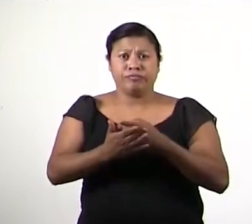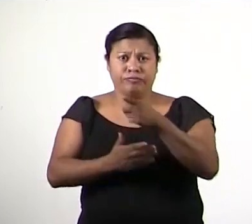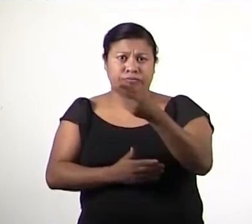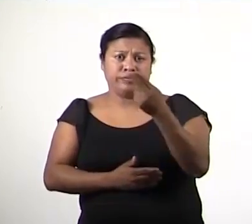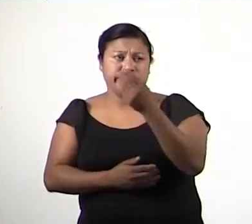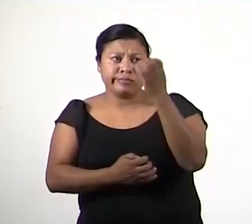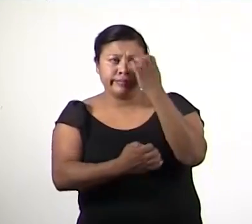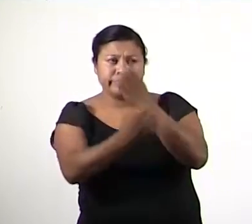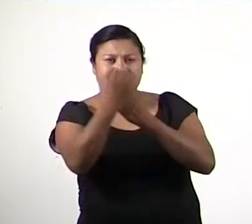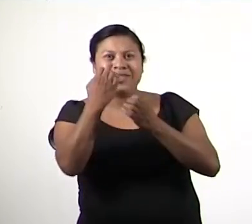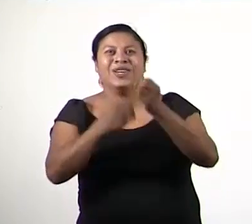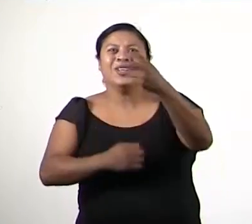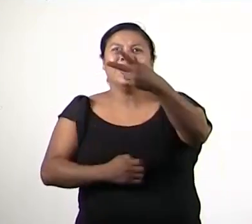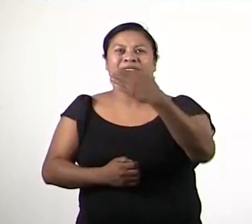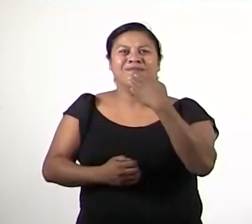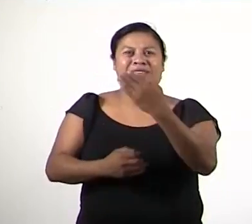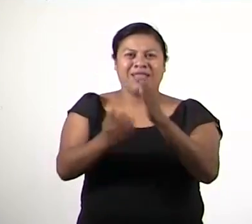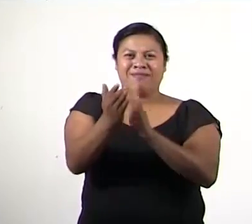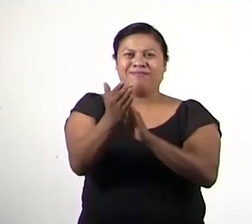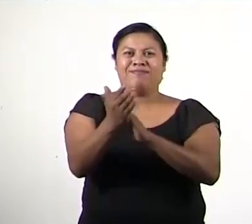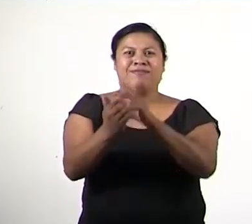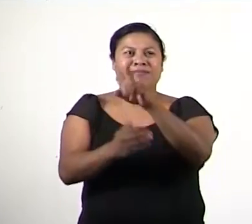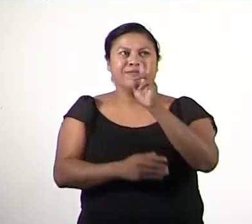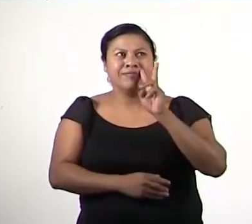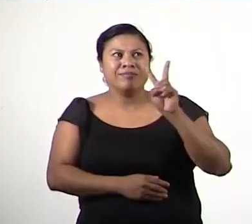Ok, qué bueno que te diste cuenta.